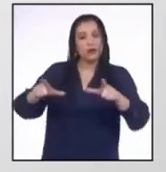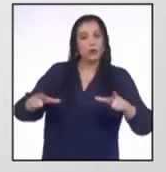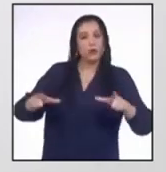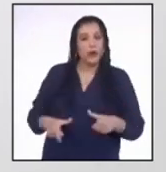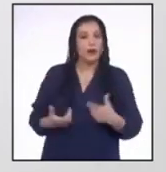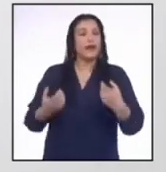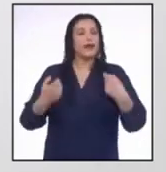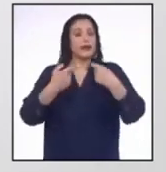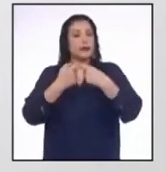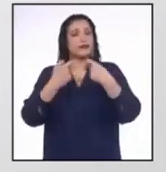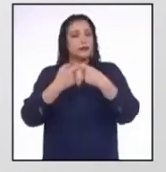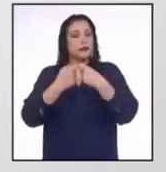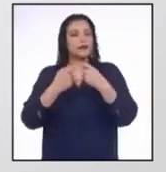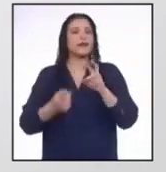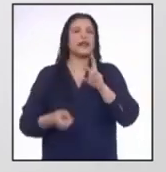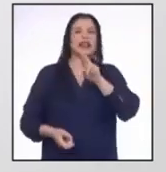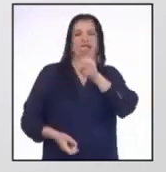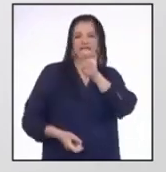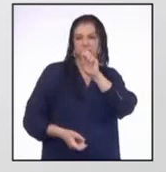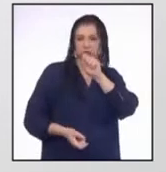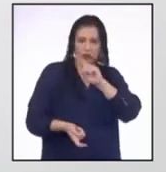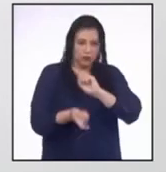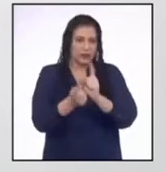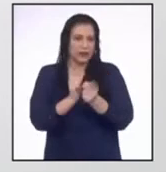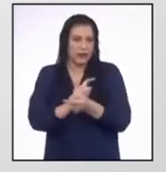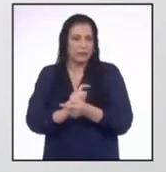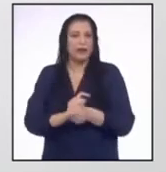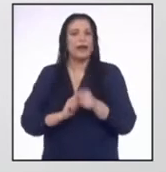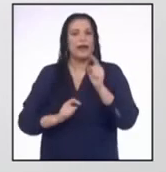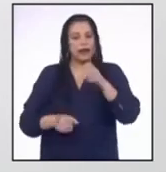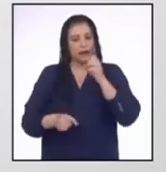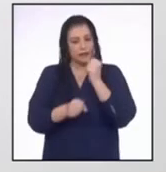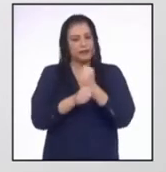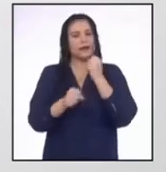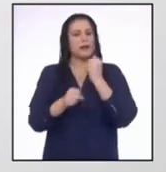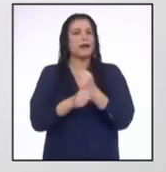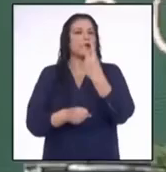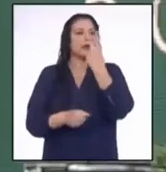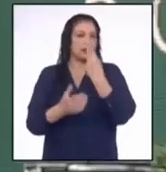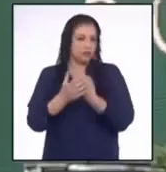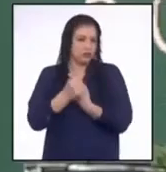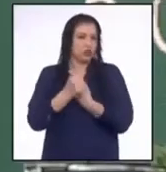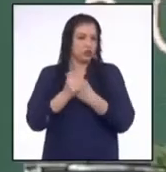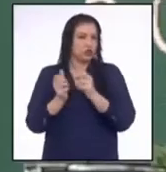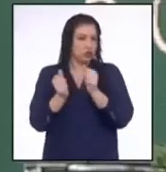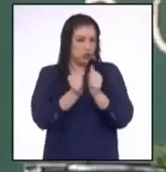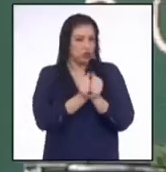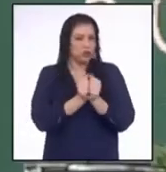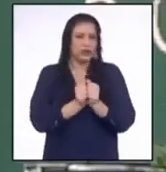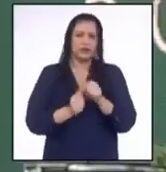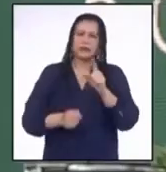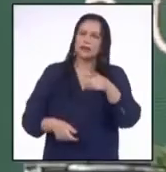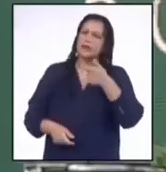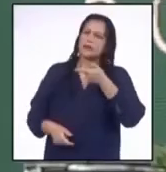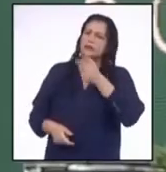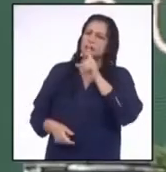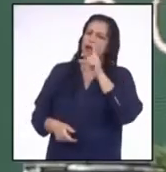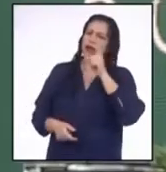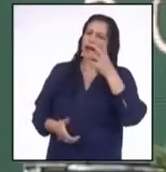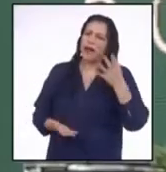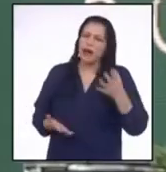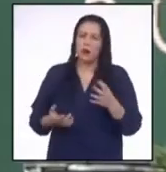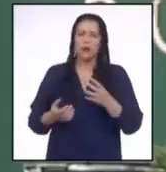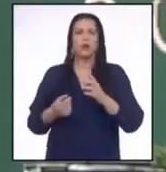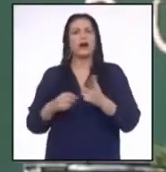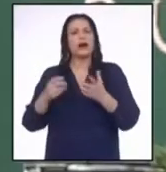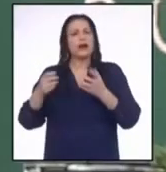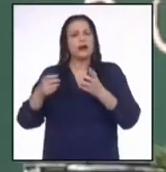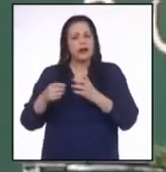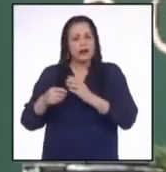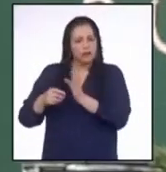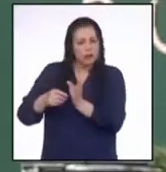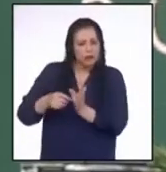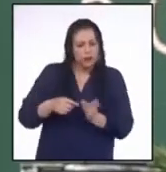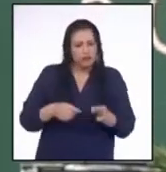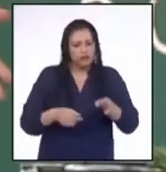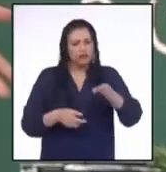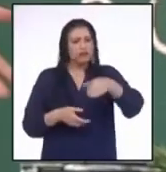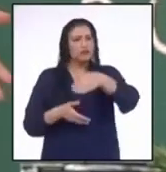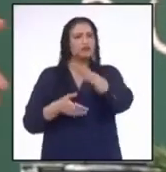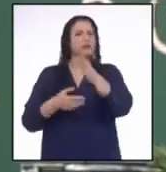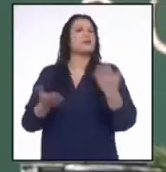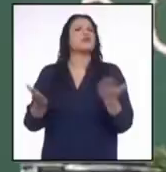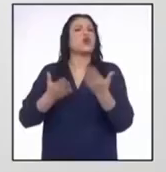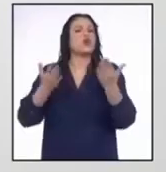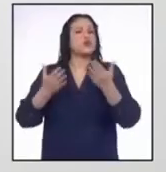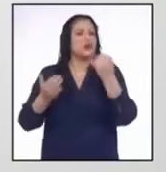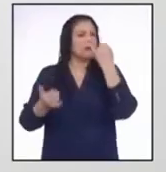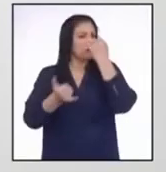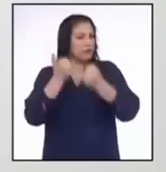hidroeléctrica de Restitución. Así funcionan las dos juntas. ¿Y esta agua que pasó por las dos centrales hidroeléctricas, en